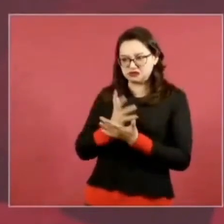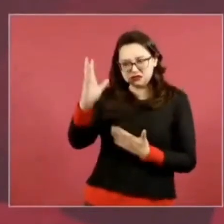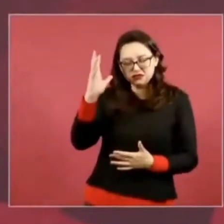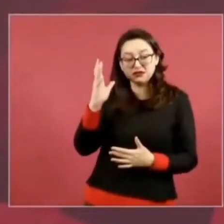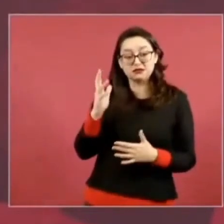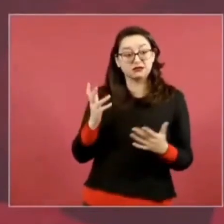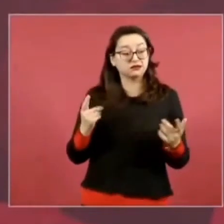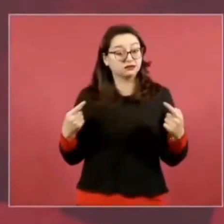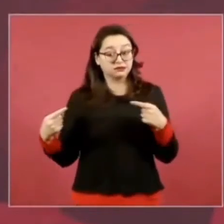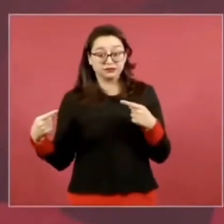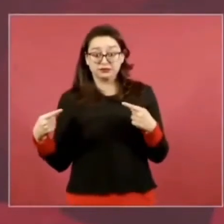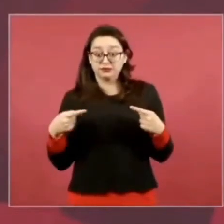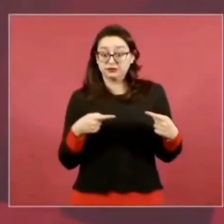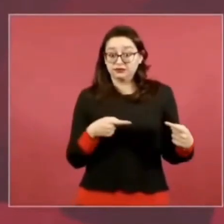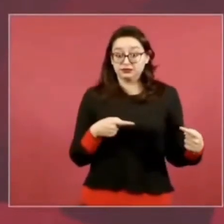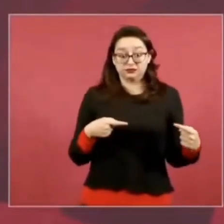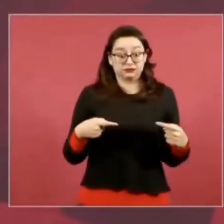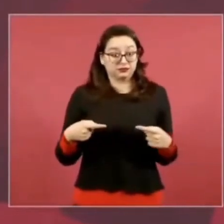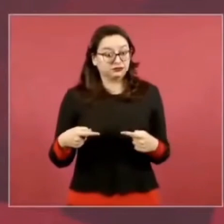Y